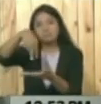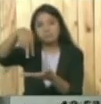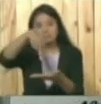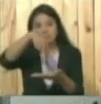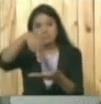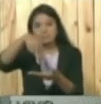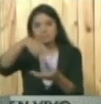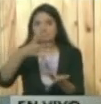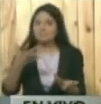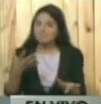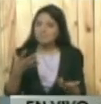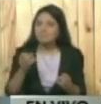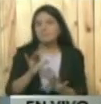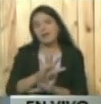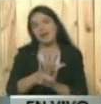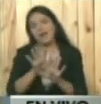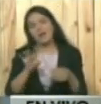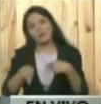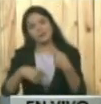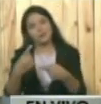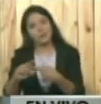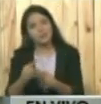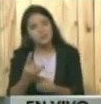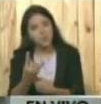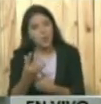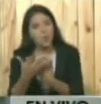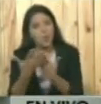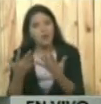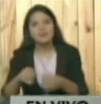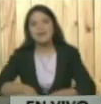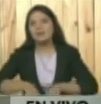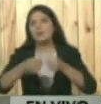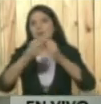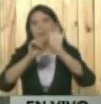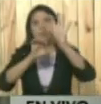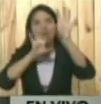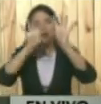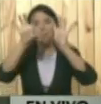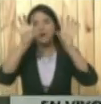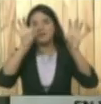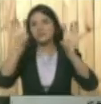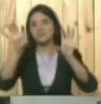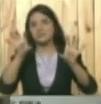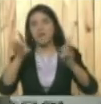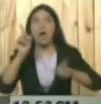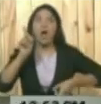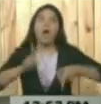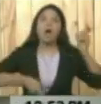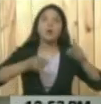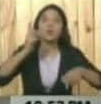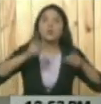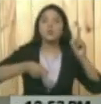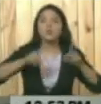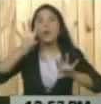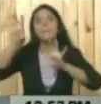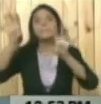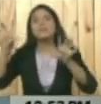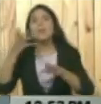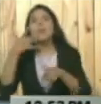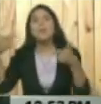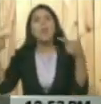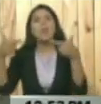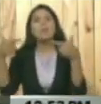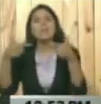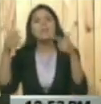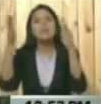Claro que la causa es la destrucción de los países de origen. Algunos países, como nuestra hermana Libia, la